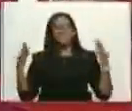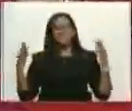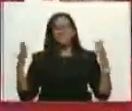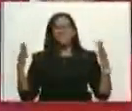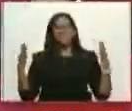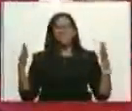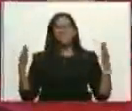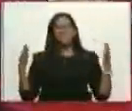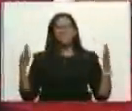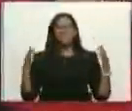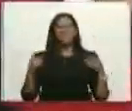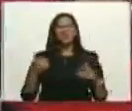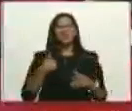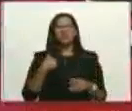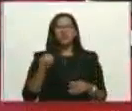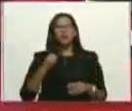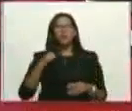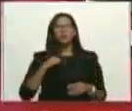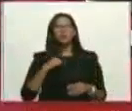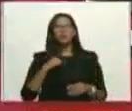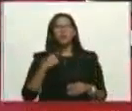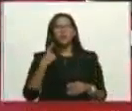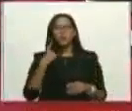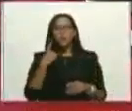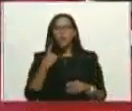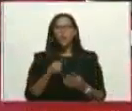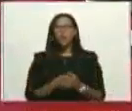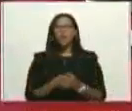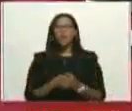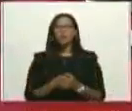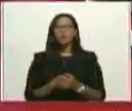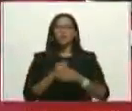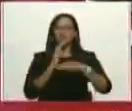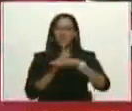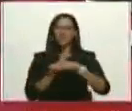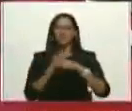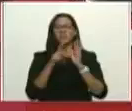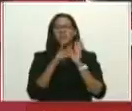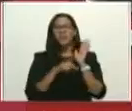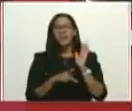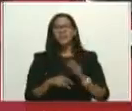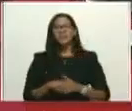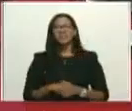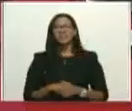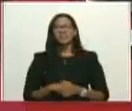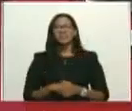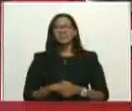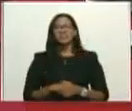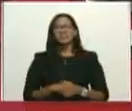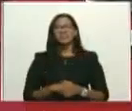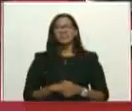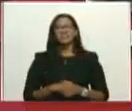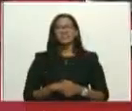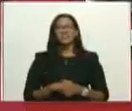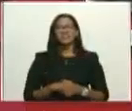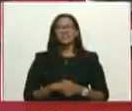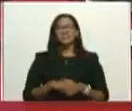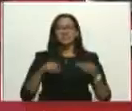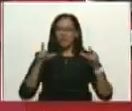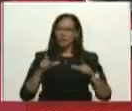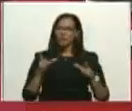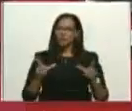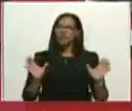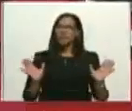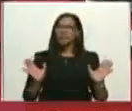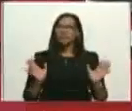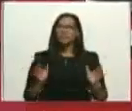Bueno, yo como soy un perturbador de este programa, no sé si tienen torta, deberíamos picar una tortica, ¿verdad?